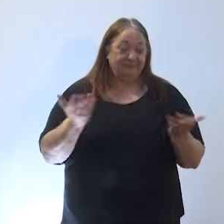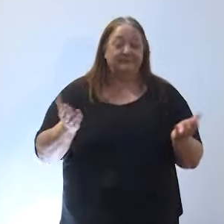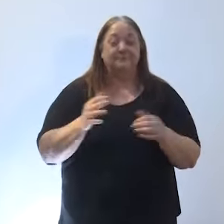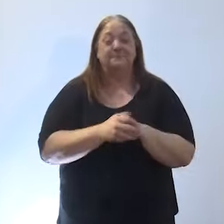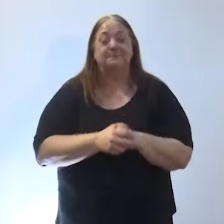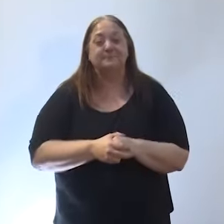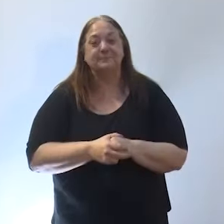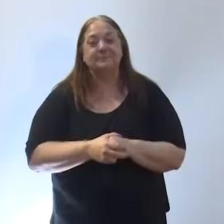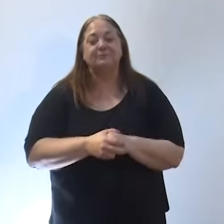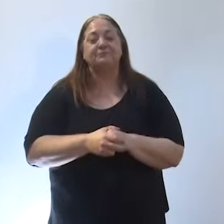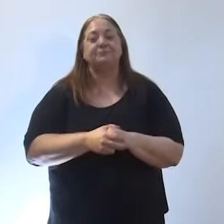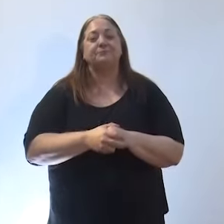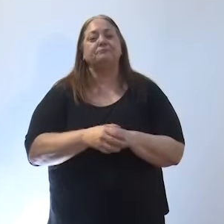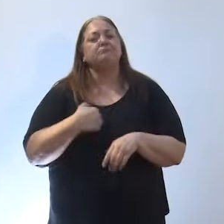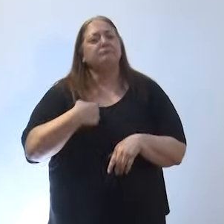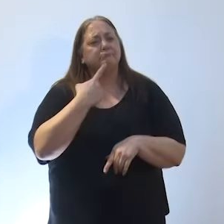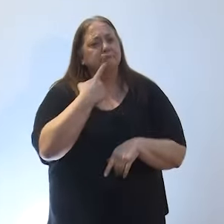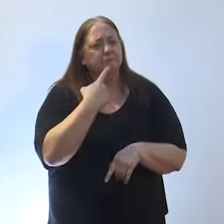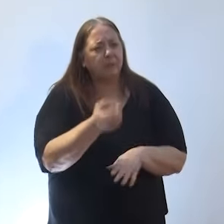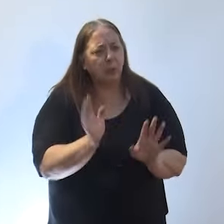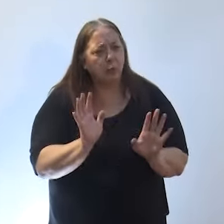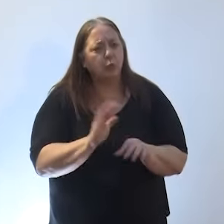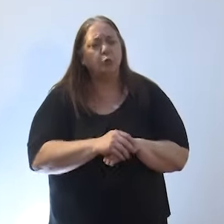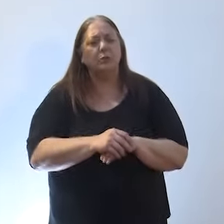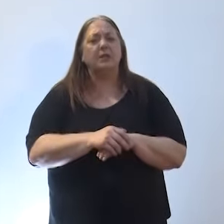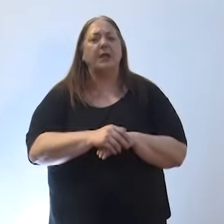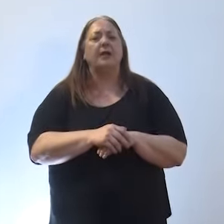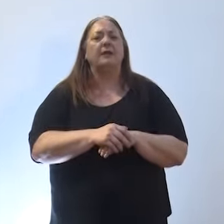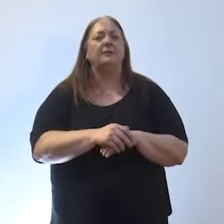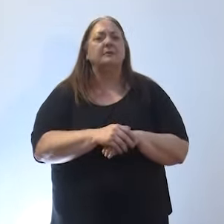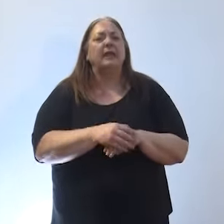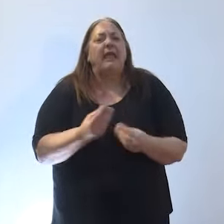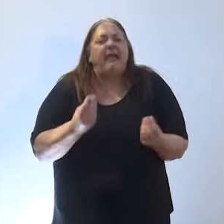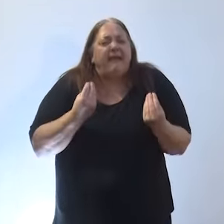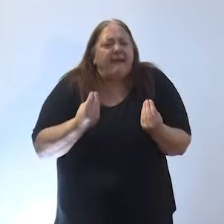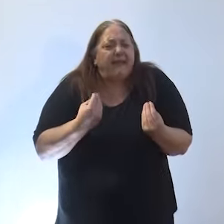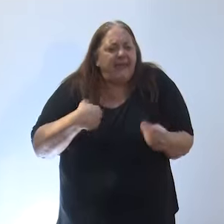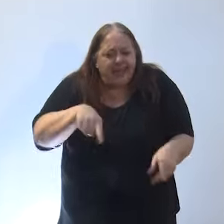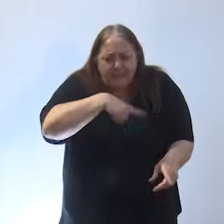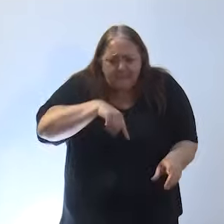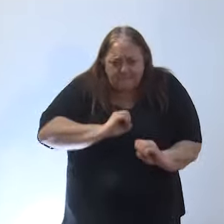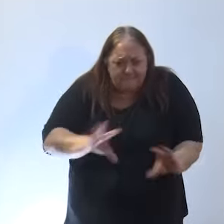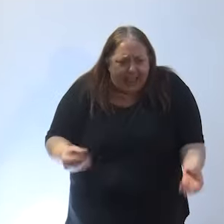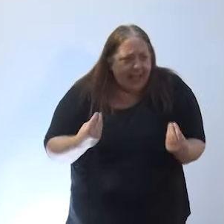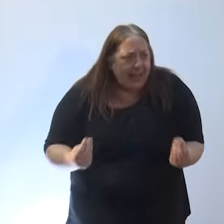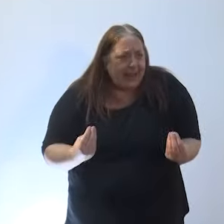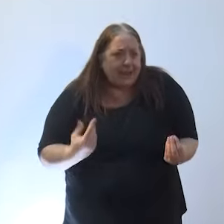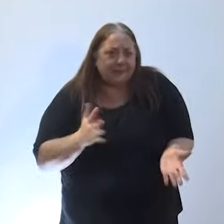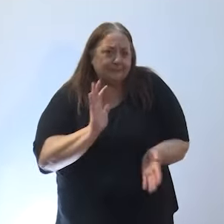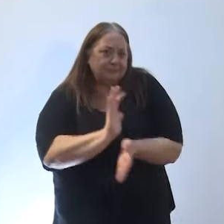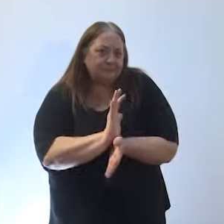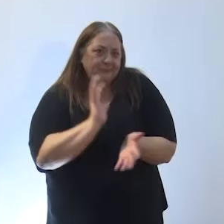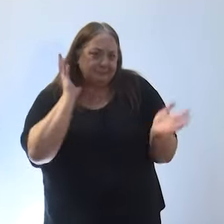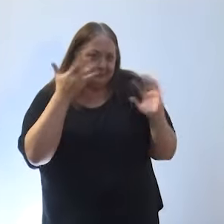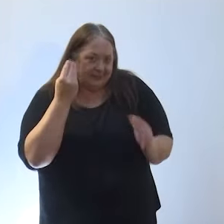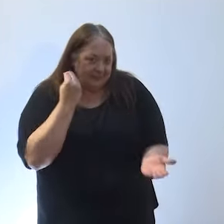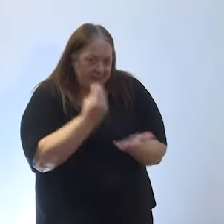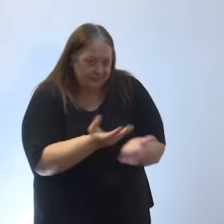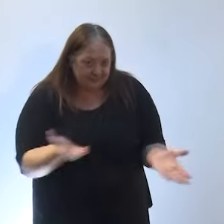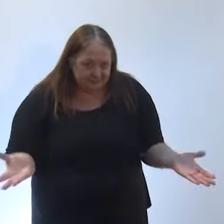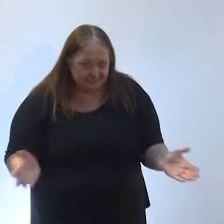eh pregunta en el hicimos mal eh qu En qué medida